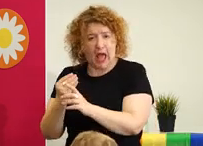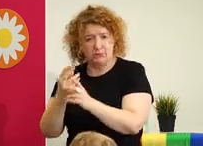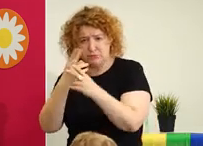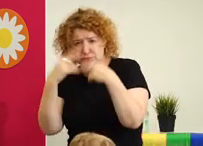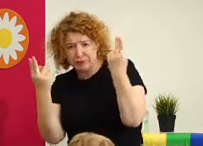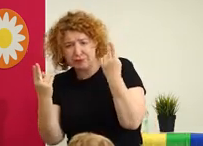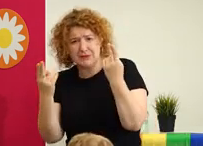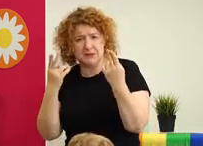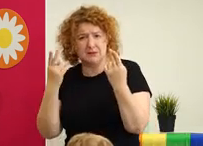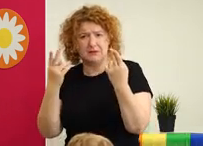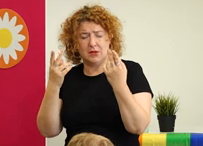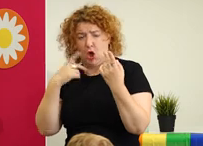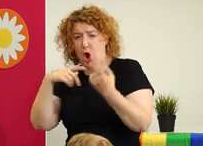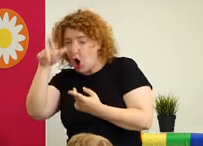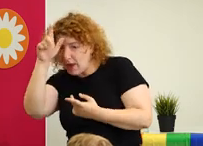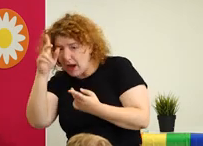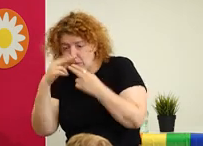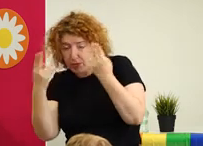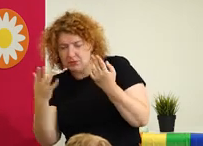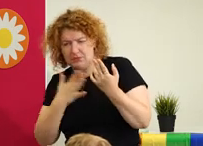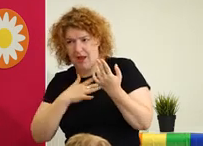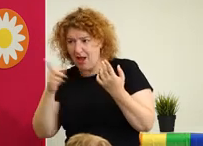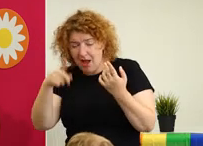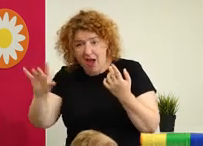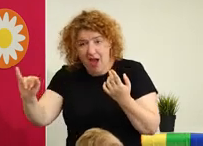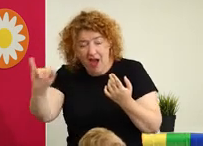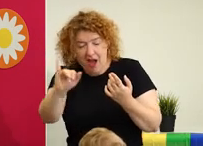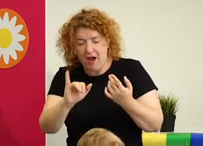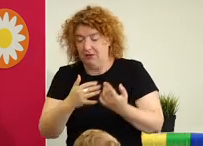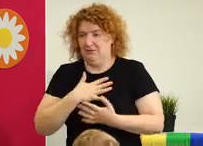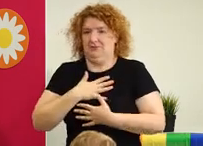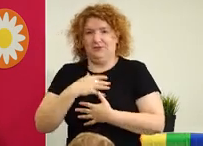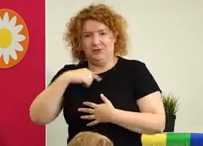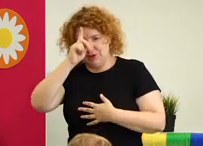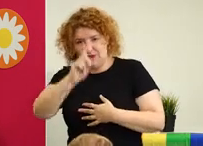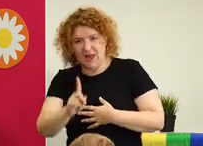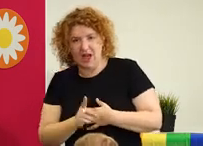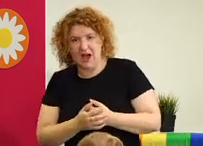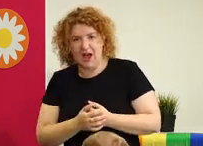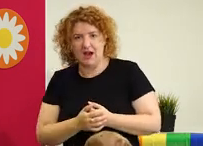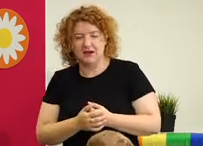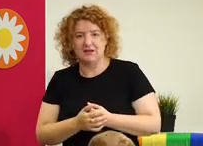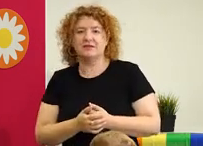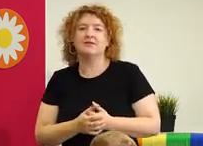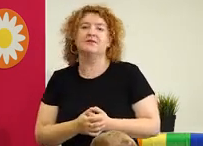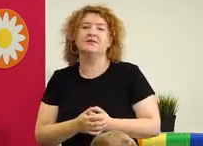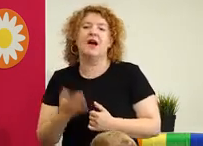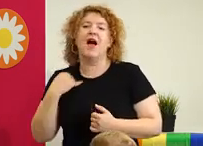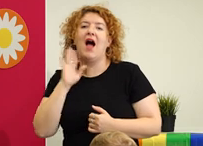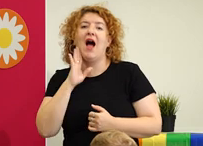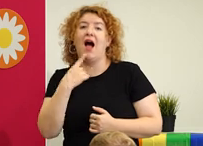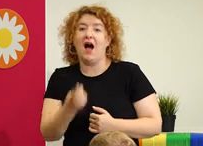y dentro de Jordania, es como, pero existís allí también. Pero claro, lo que dije antes, o